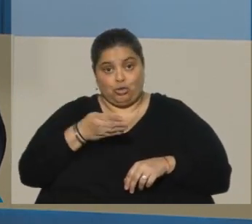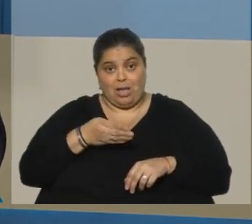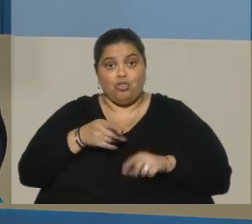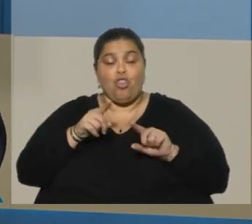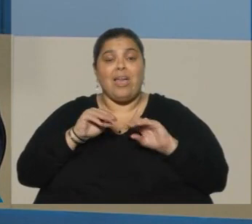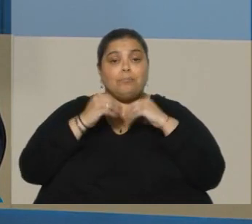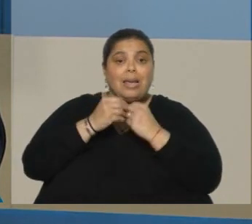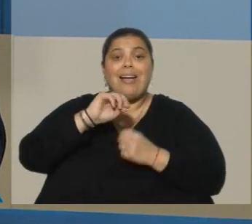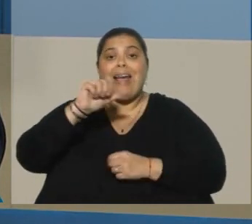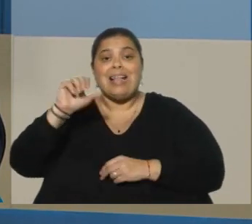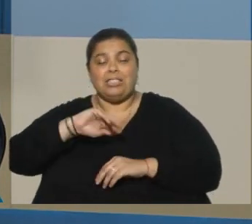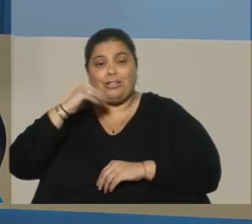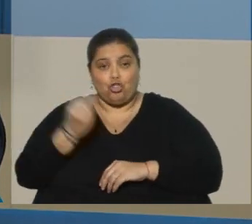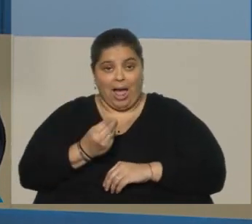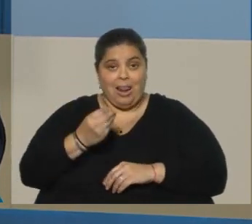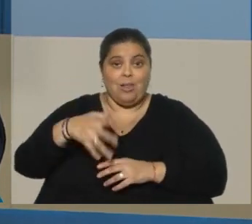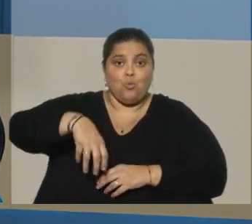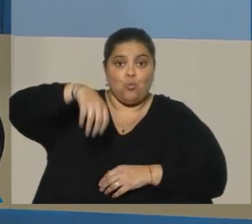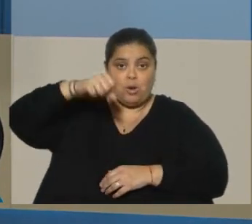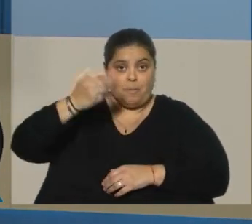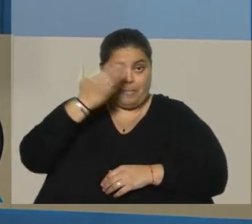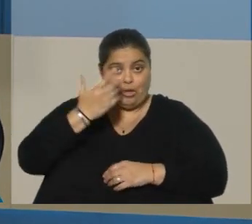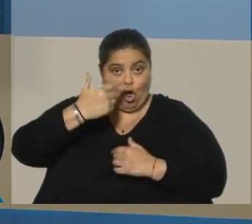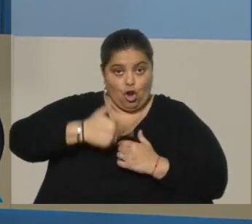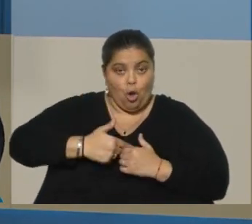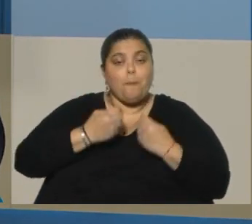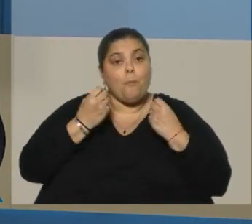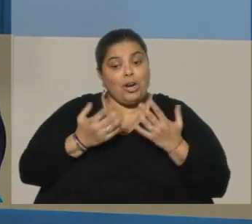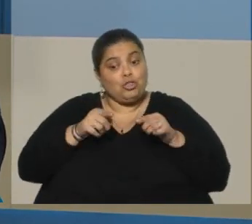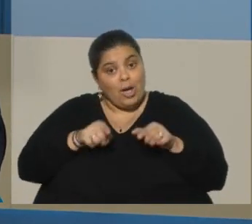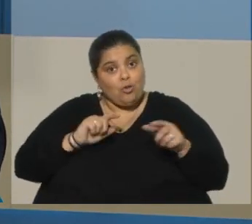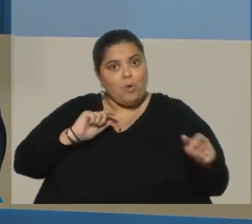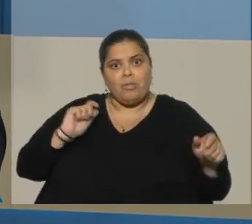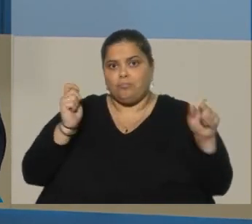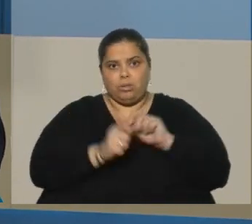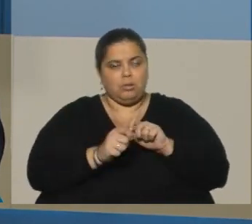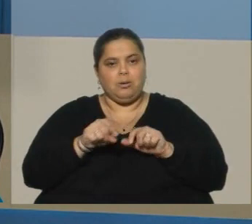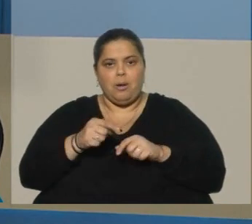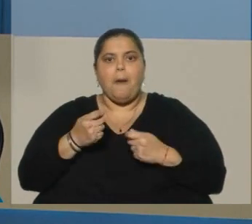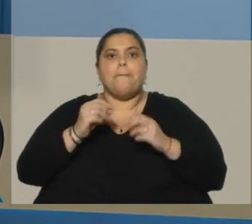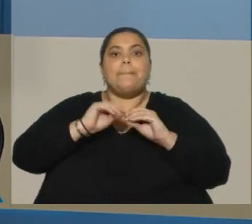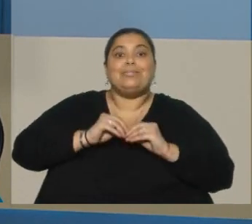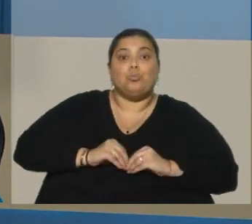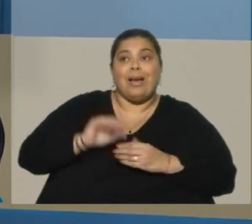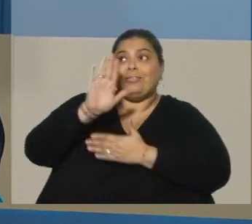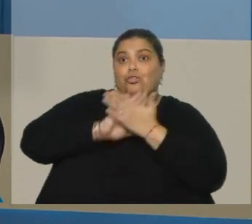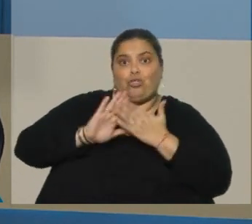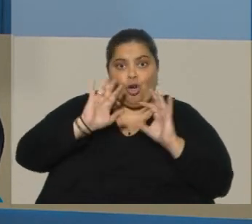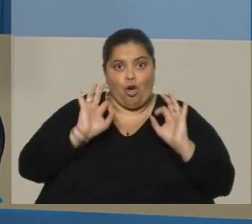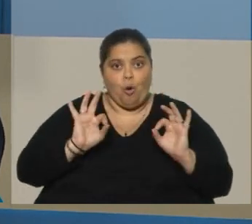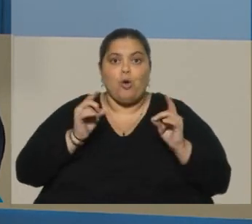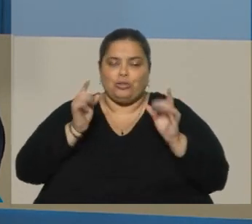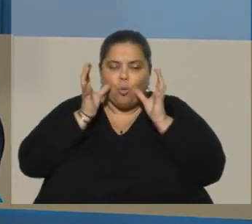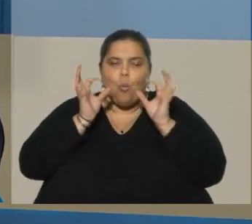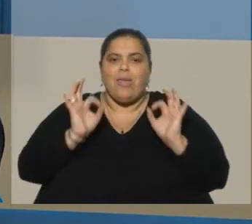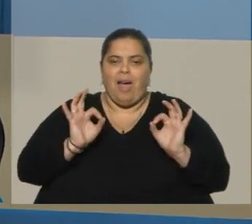por eso que en una declaración la semana pasada yo decía, estos números pueden dar vuelta a los presupuestos nacionales. Entonces hay que ser muy cuidadosos sí, claro. con